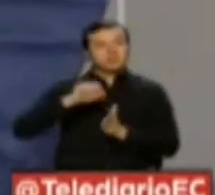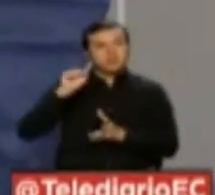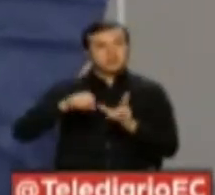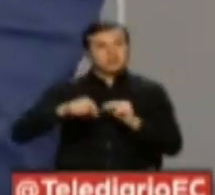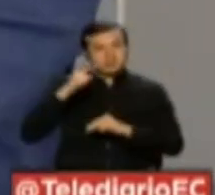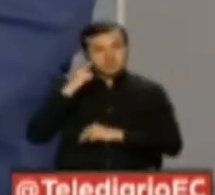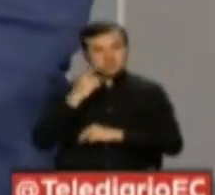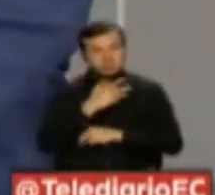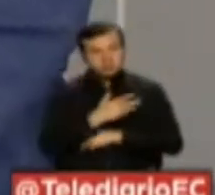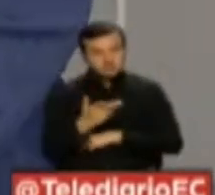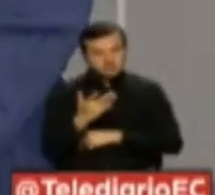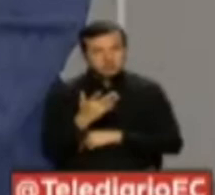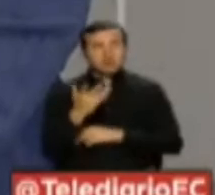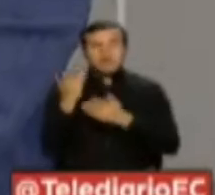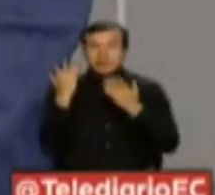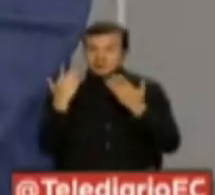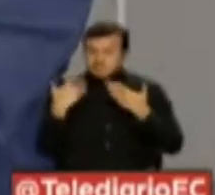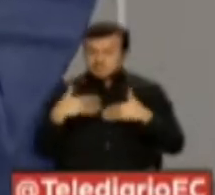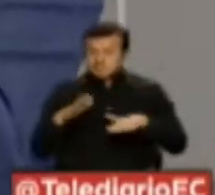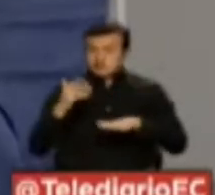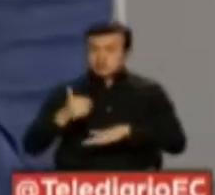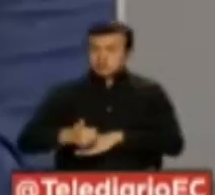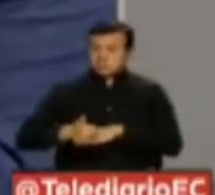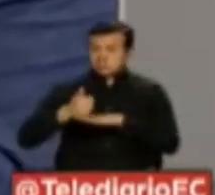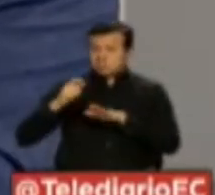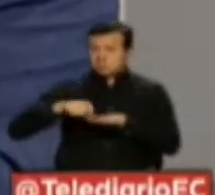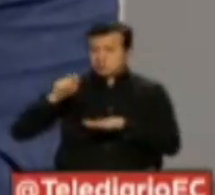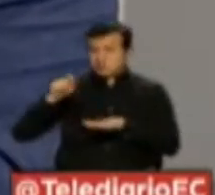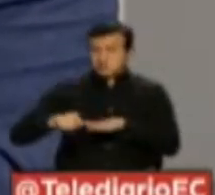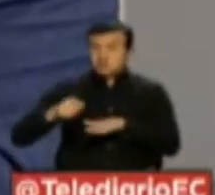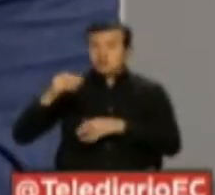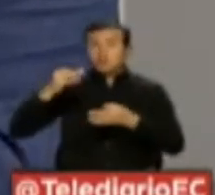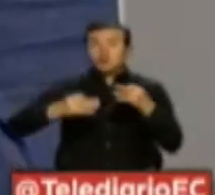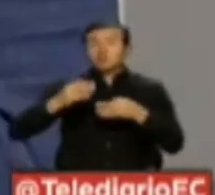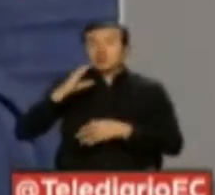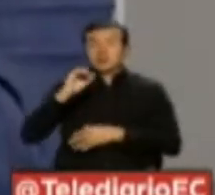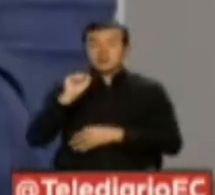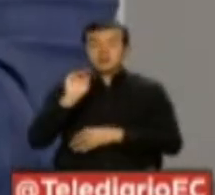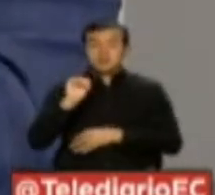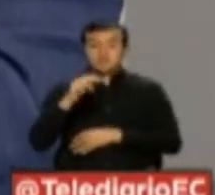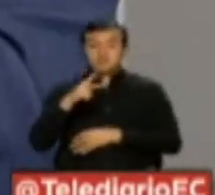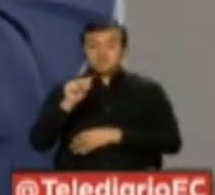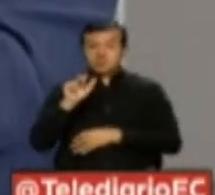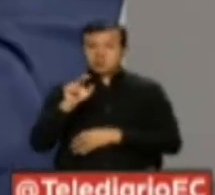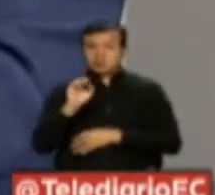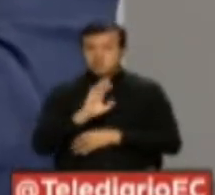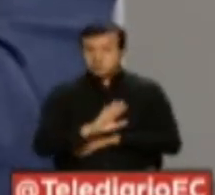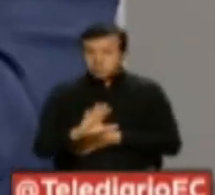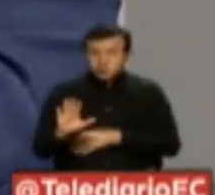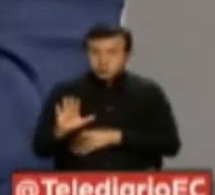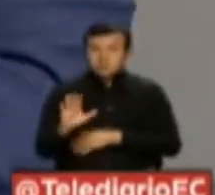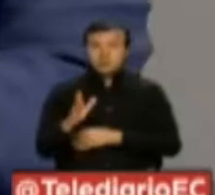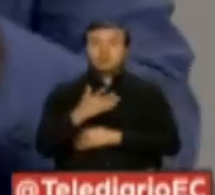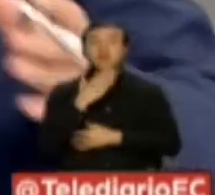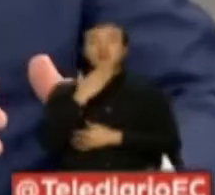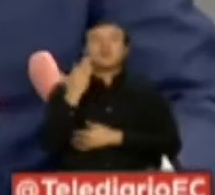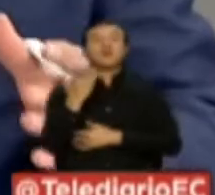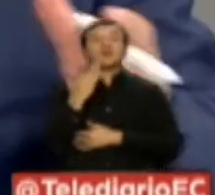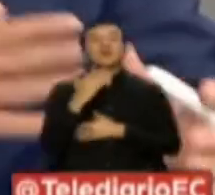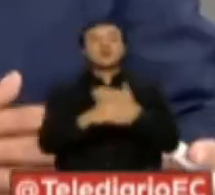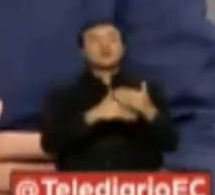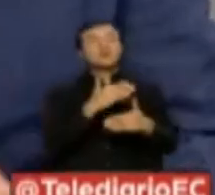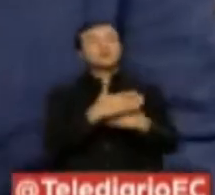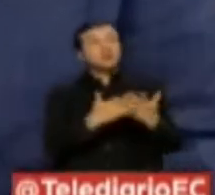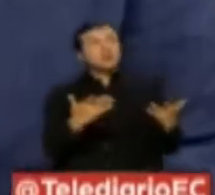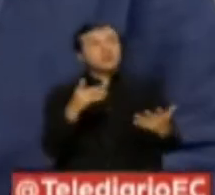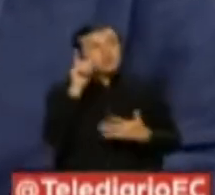Asamblea Nacional. Una vez que la Corte responde a la jueza Camacho en la Corte Nacional, ¿esta qué debe hacer de